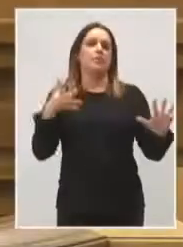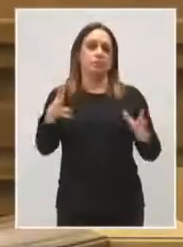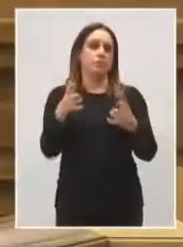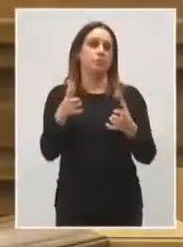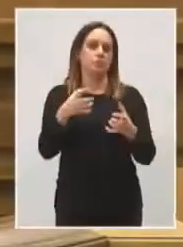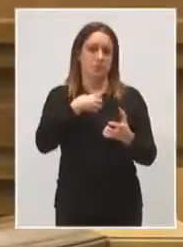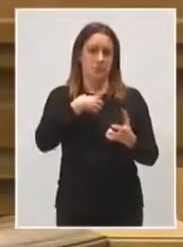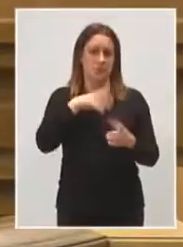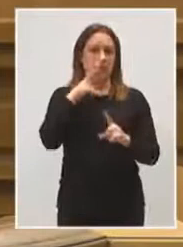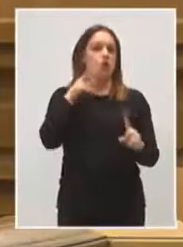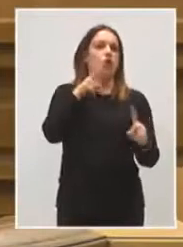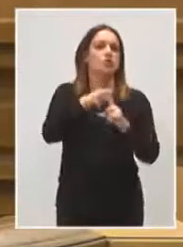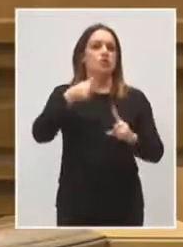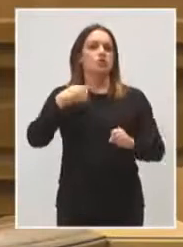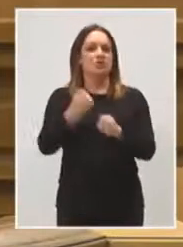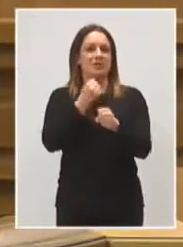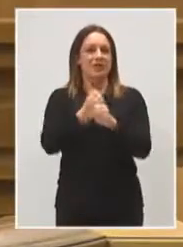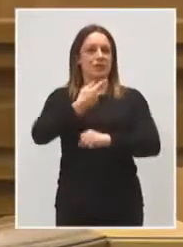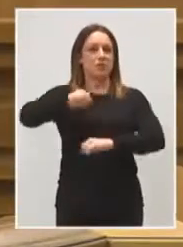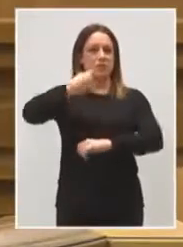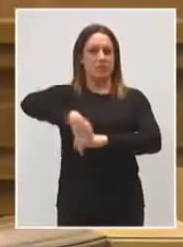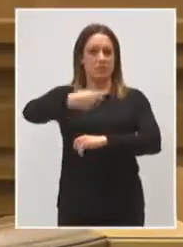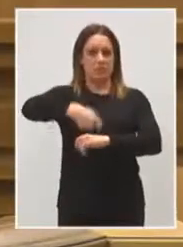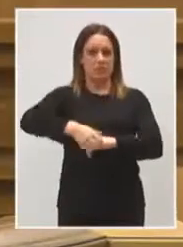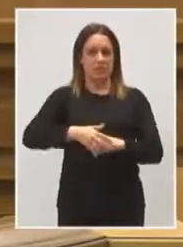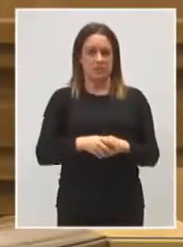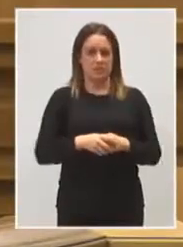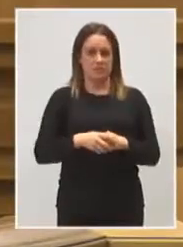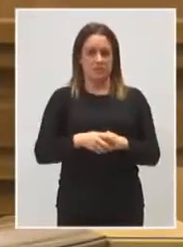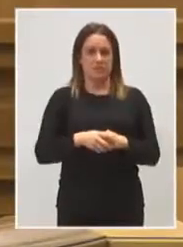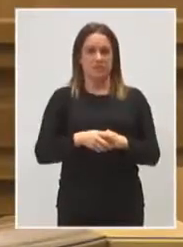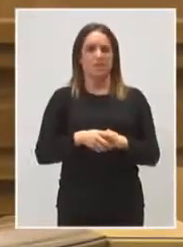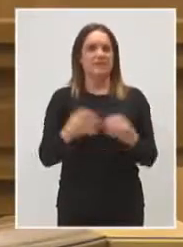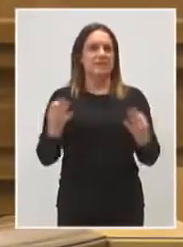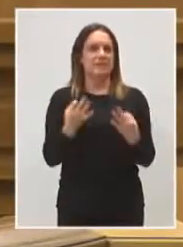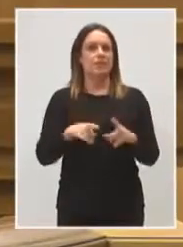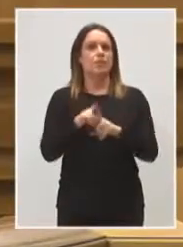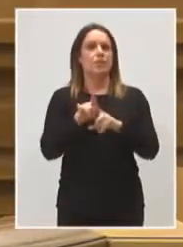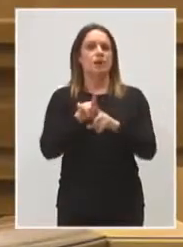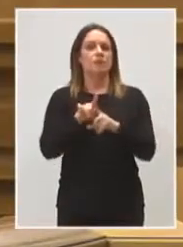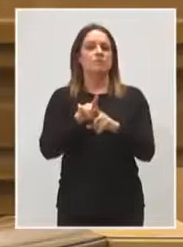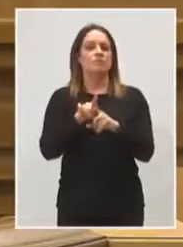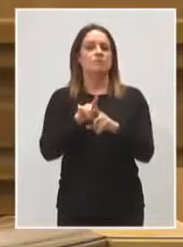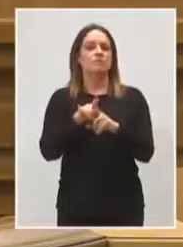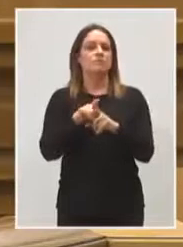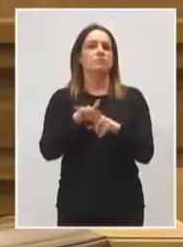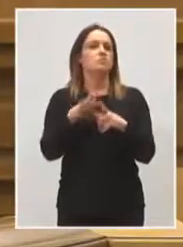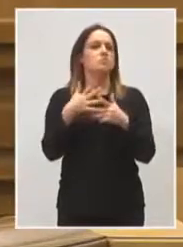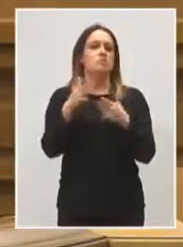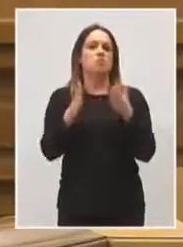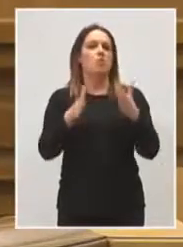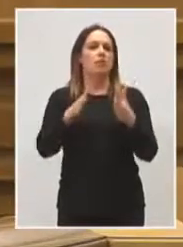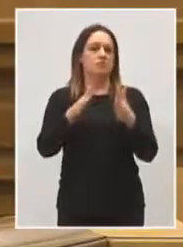O objetivo con o que quero trabajar como presidente é que cheguemos a un momento en el que, á volta de uns anos,